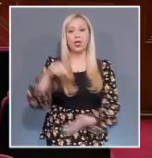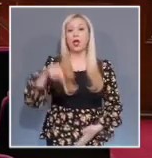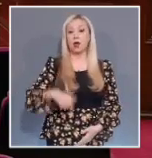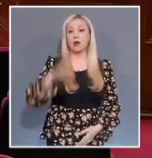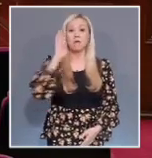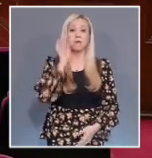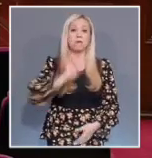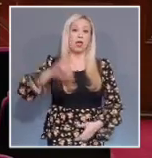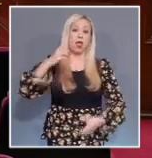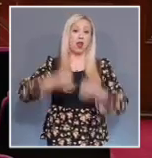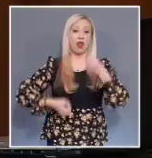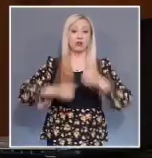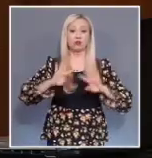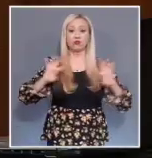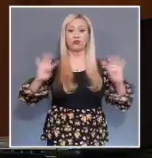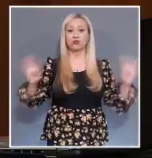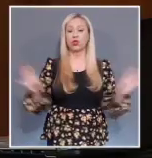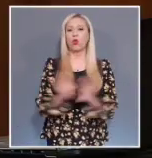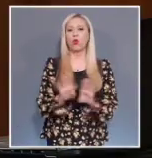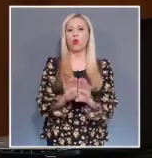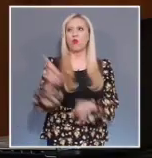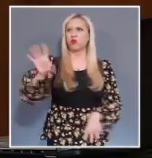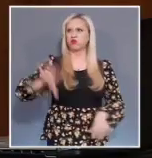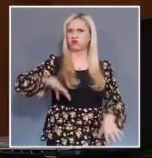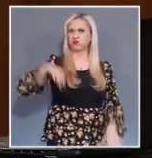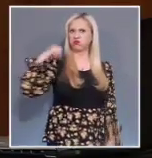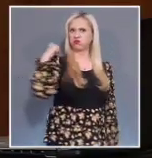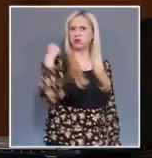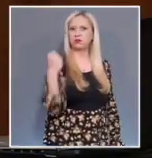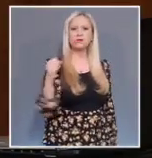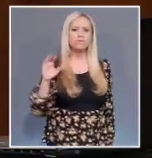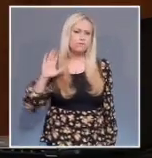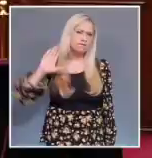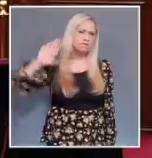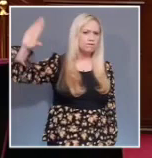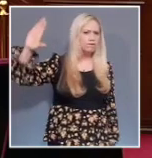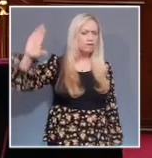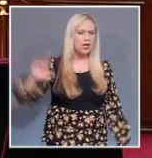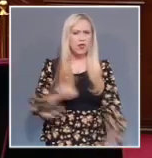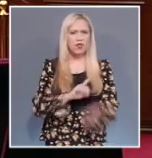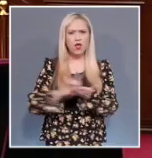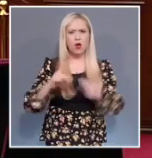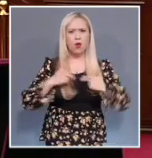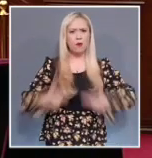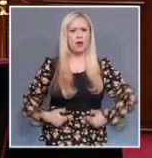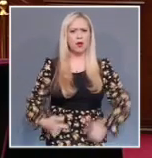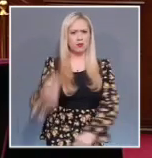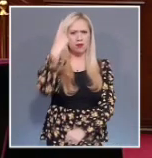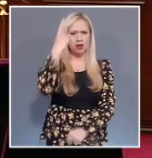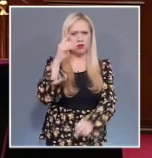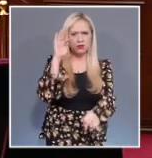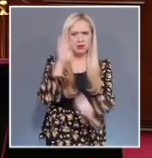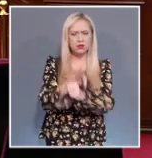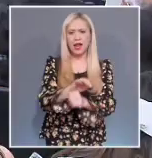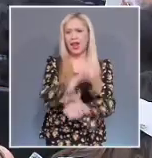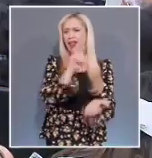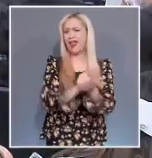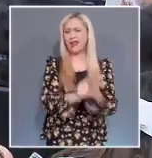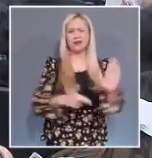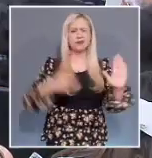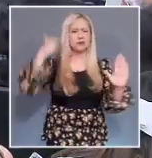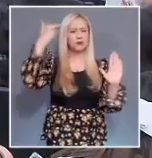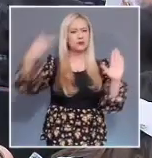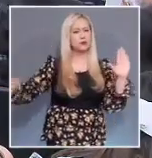el último recurso de defensa de los derechos humanos. Son los máximos rectores de los preceptos de la ley. En lo anterior